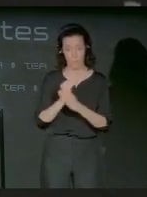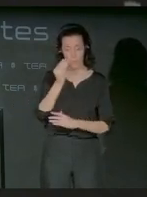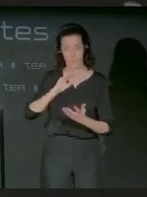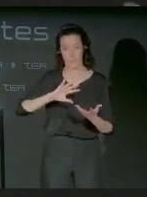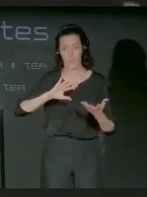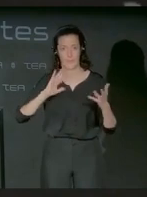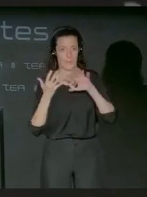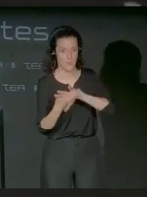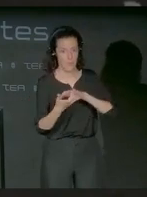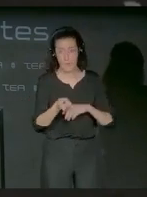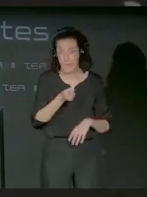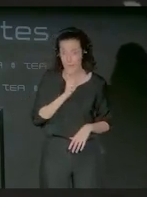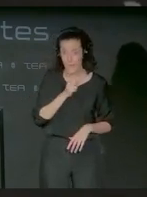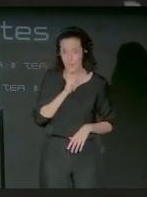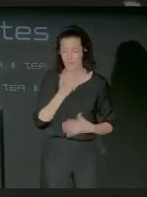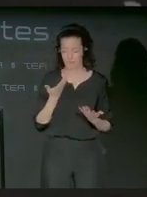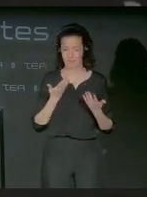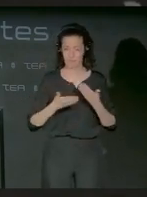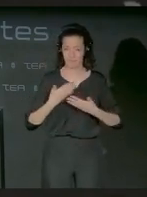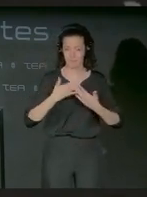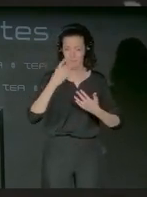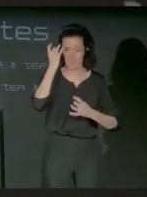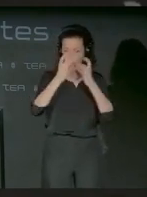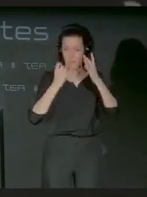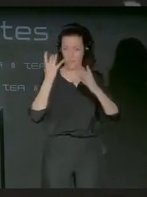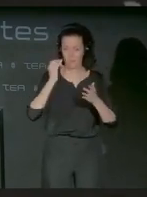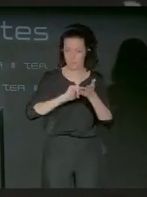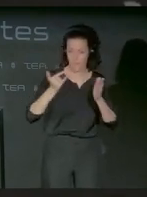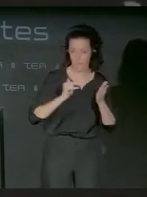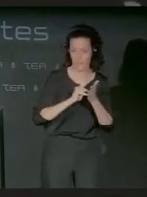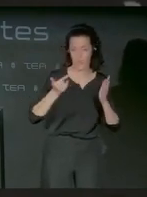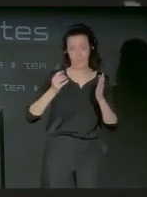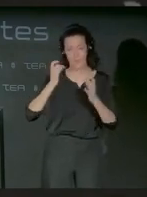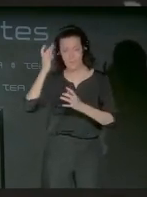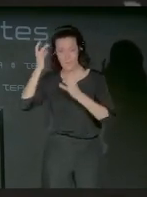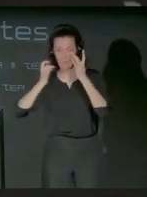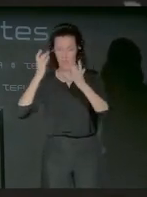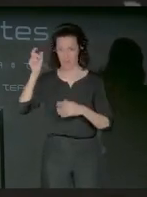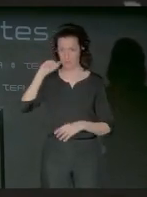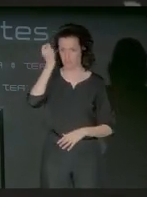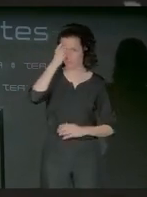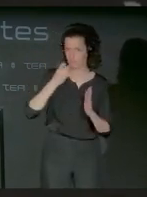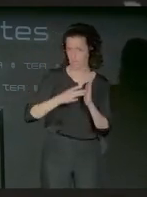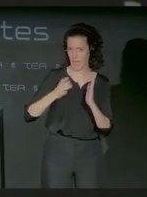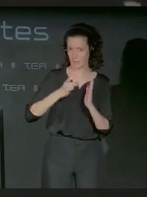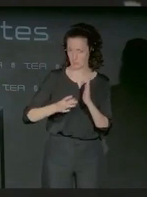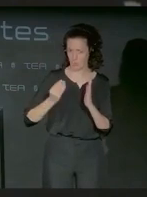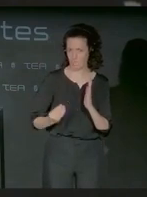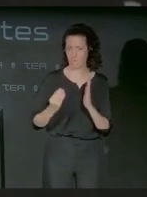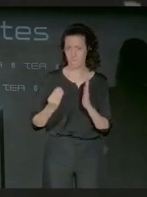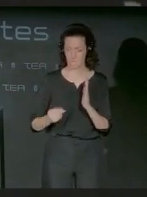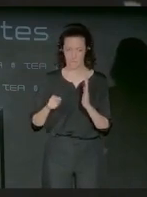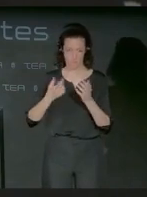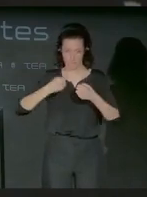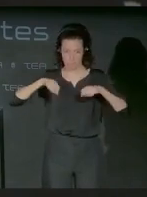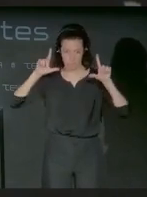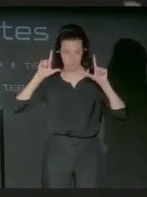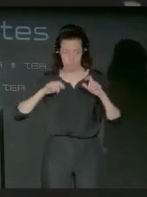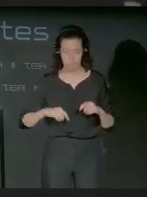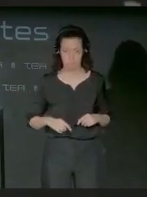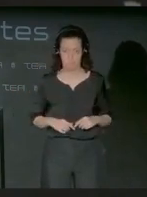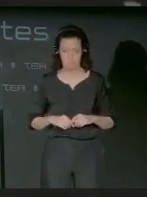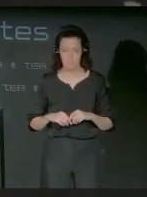basándonos en la innovación tecnológica y donde la creatividad y el talento altamente cualificado ocupan un lugar central